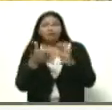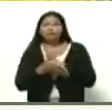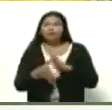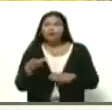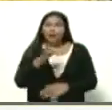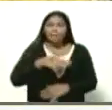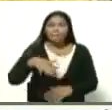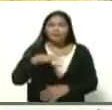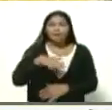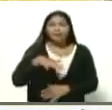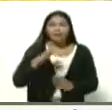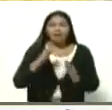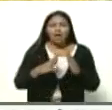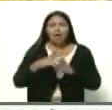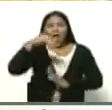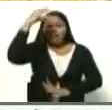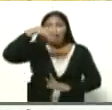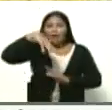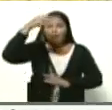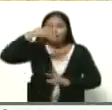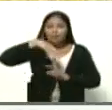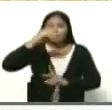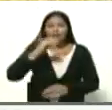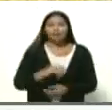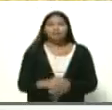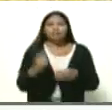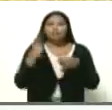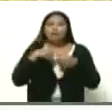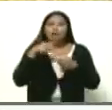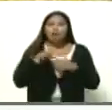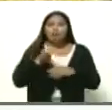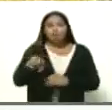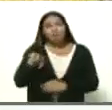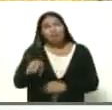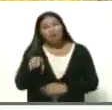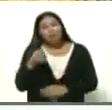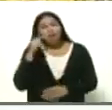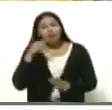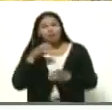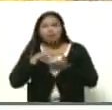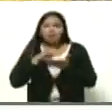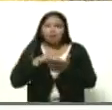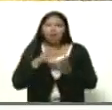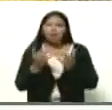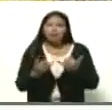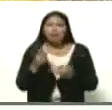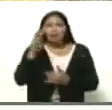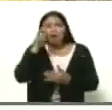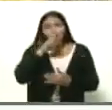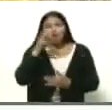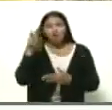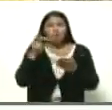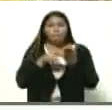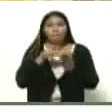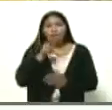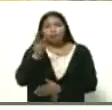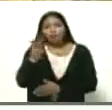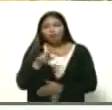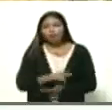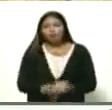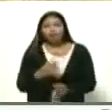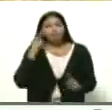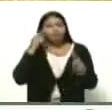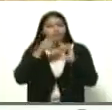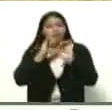la Plaza Altamira, en el municipio Chacao del Estado Miranda, que en ese año 2002 fue un epicentro, además de